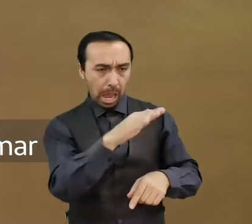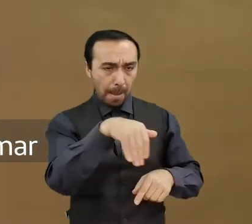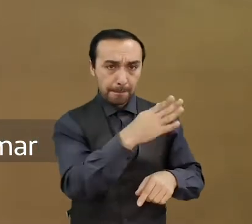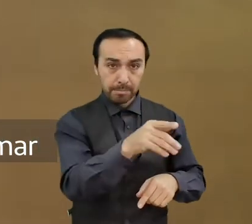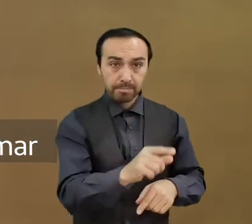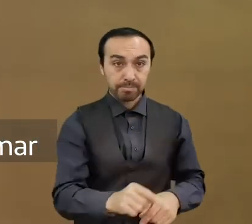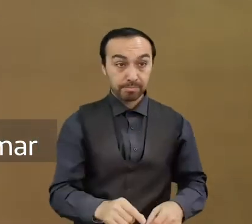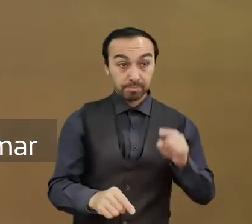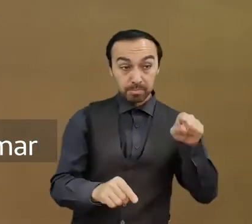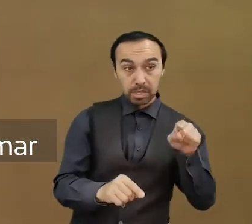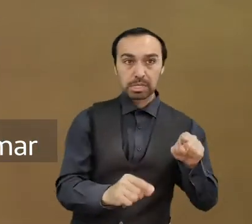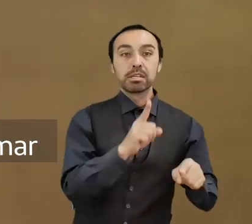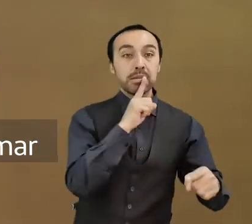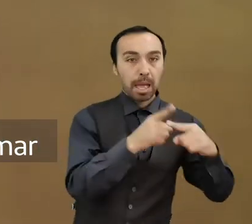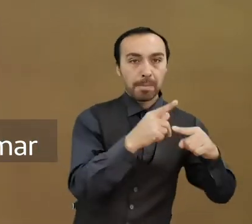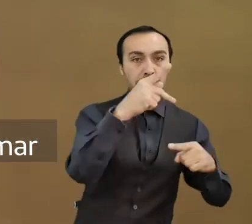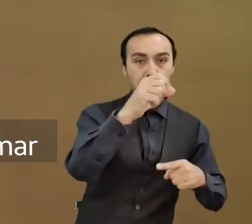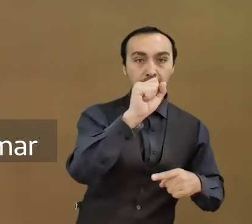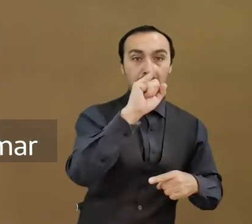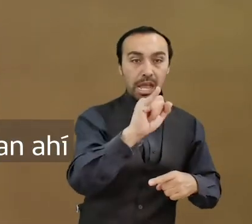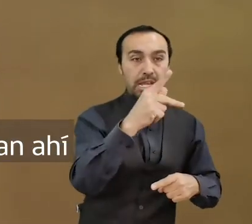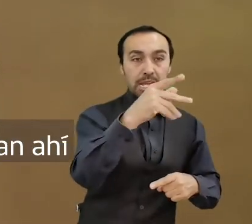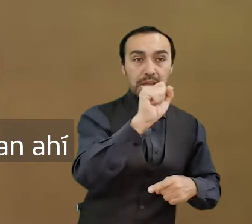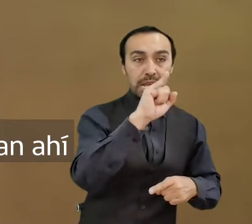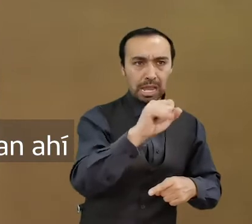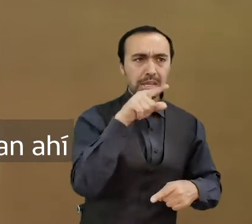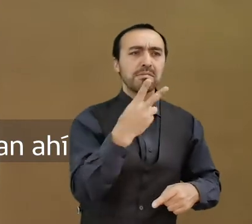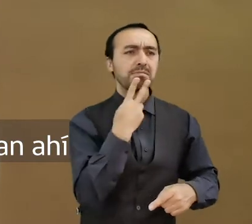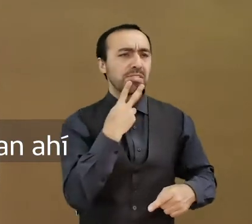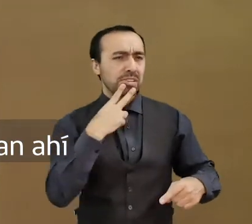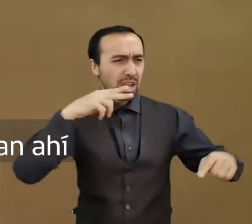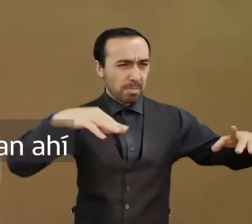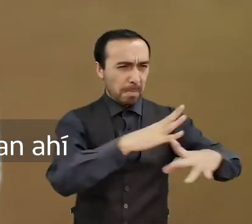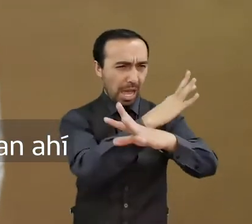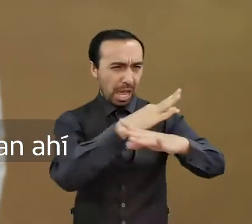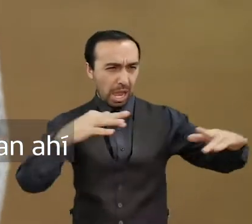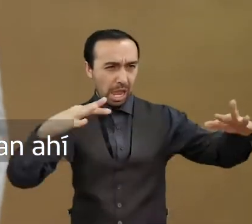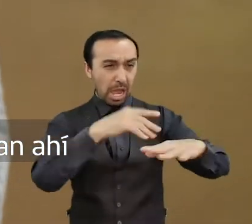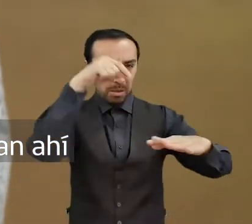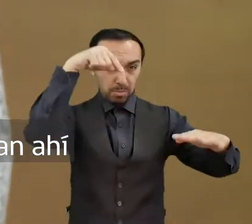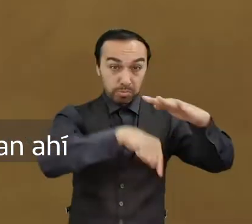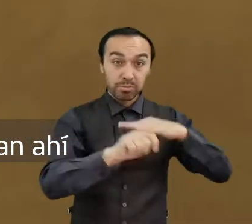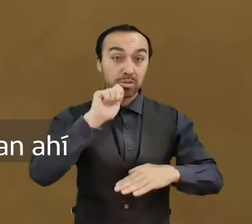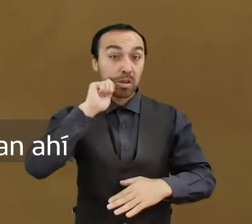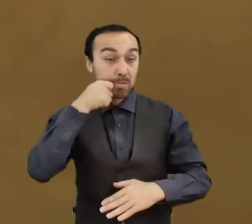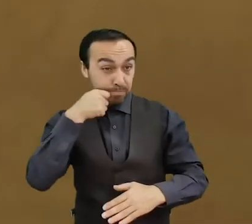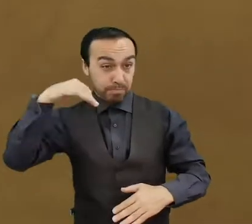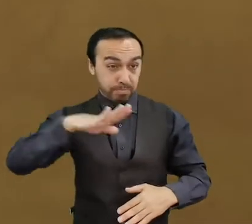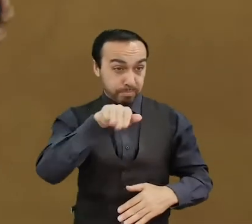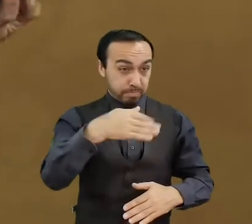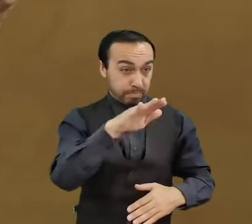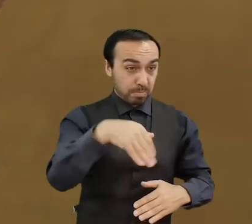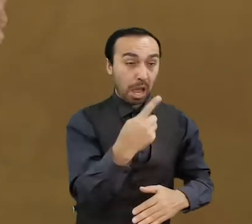kaikai y vivía en las profundidades del mar y ella era la encargada de cuidar a todos los que habitaban ahí